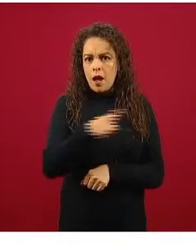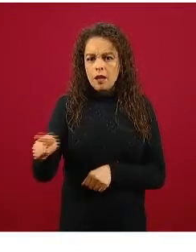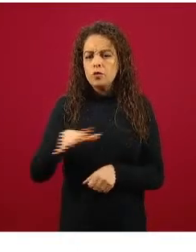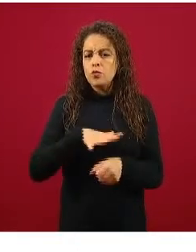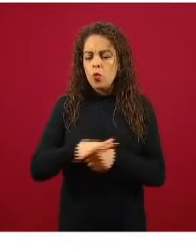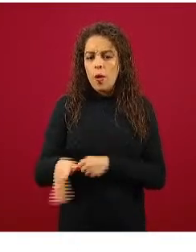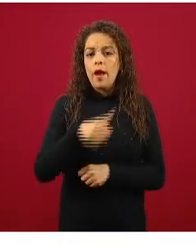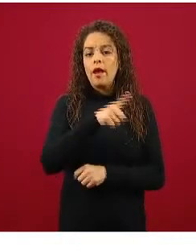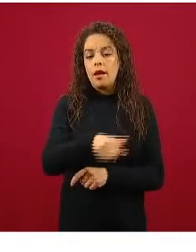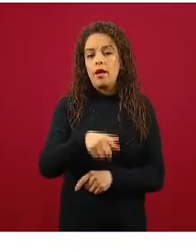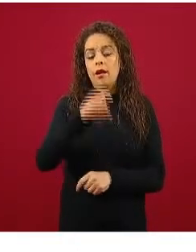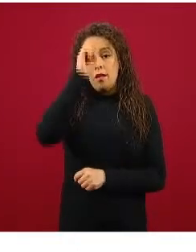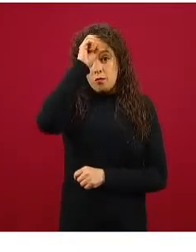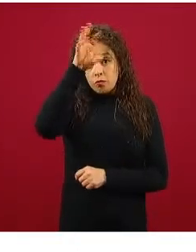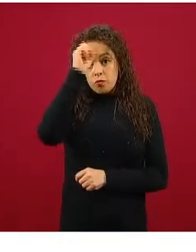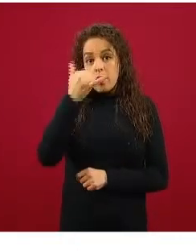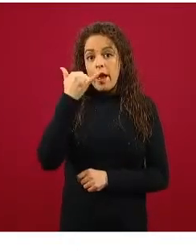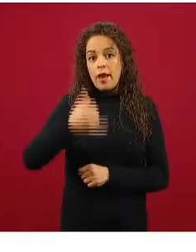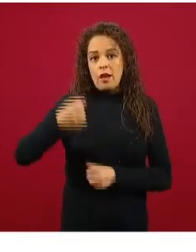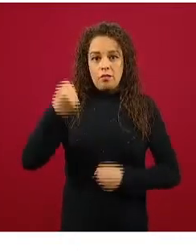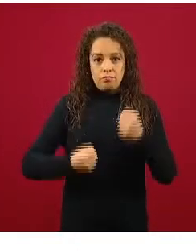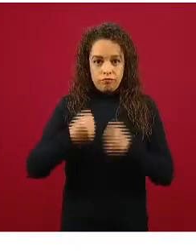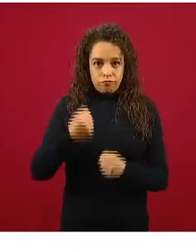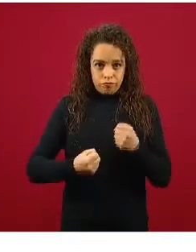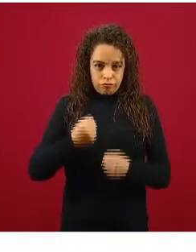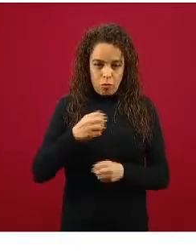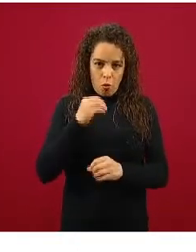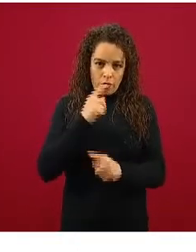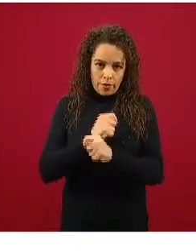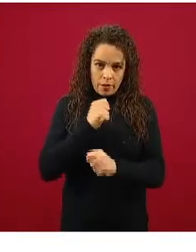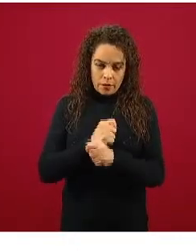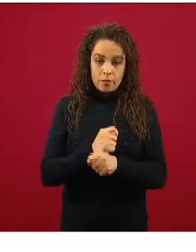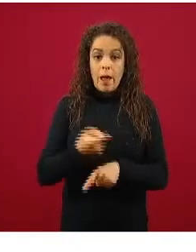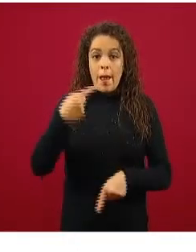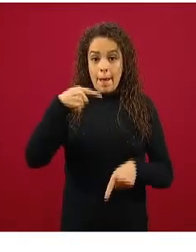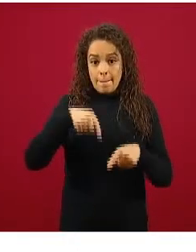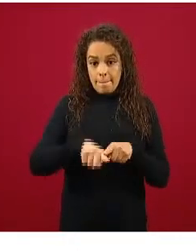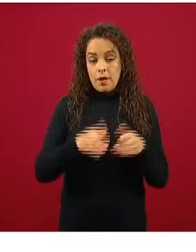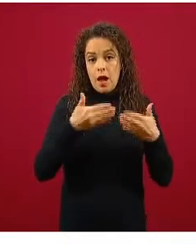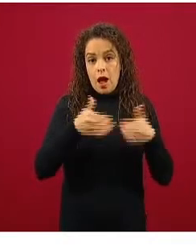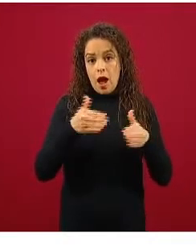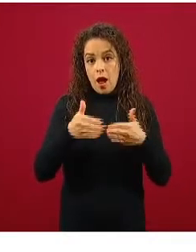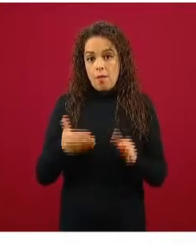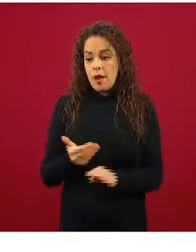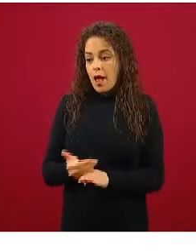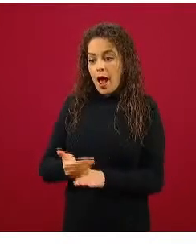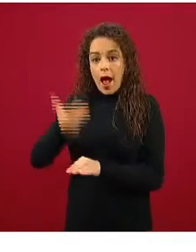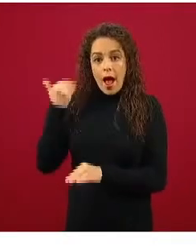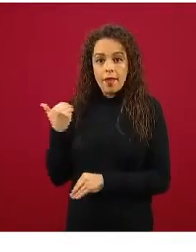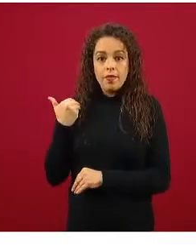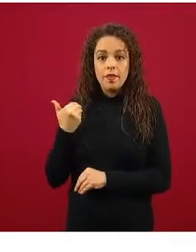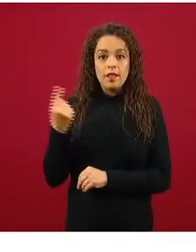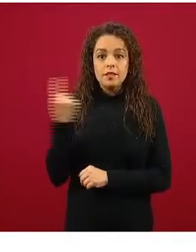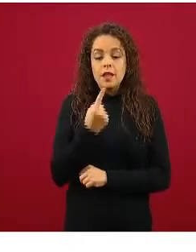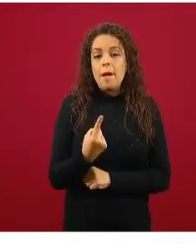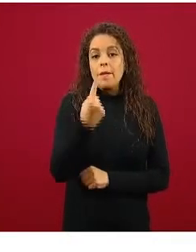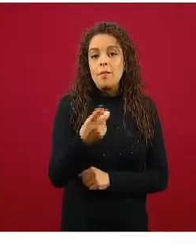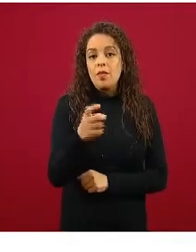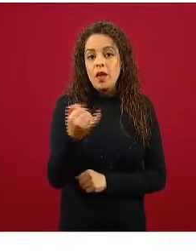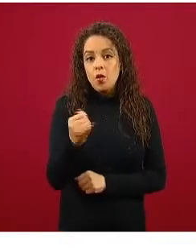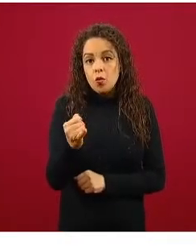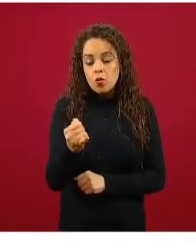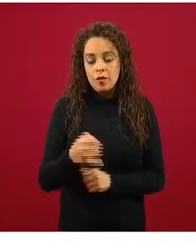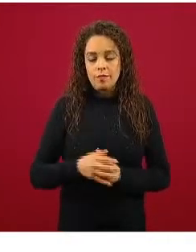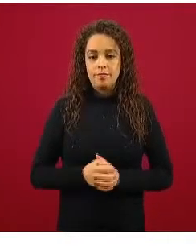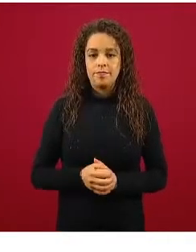minería, entraron y pudieron empezar sus actividades incluso antes del 1 de junio, es decir, antes del